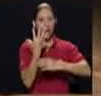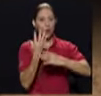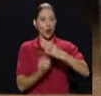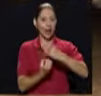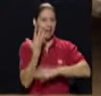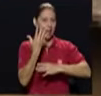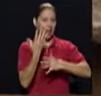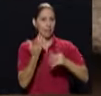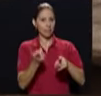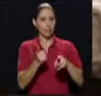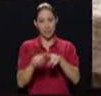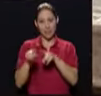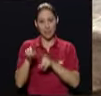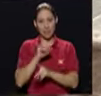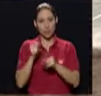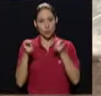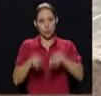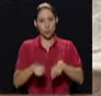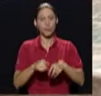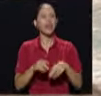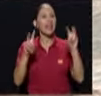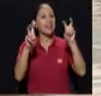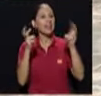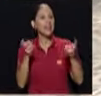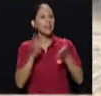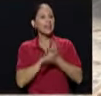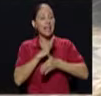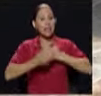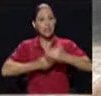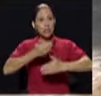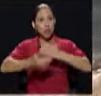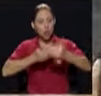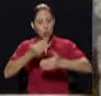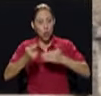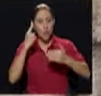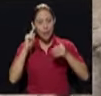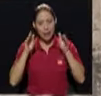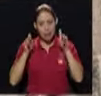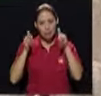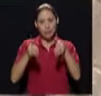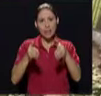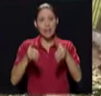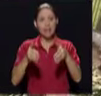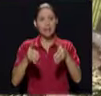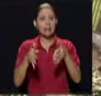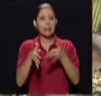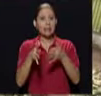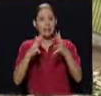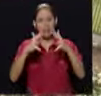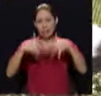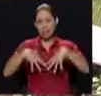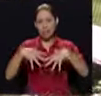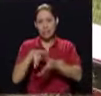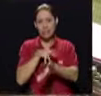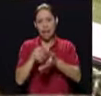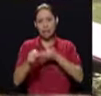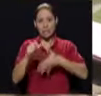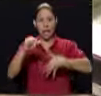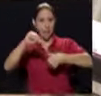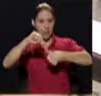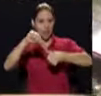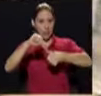vulcanología y etc. Y en temas de gestión integral de riesgo de desastres en América